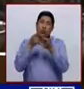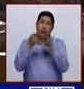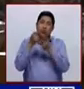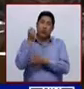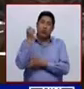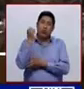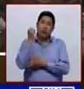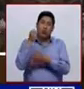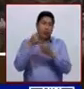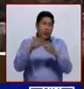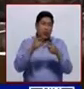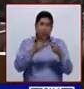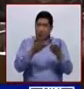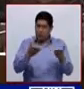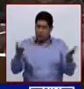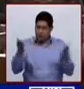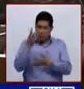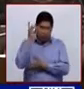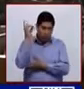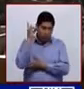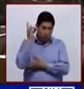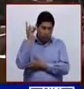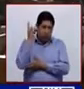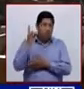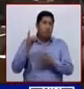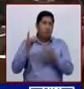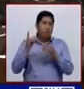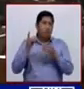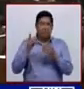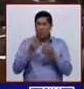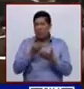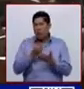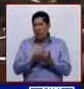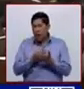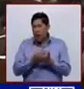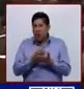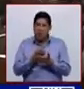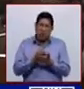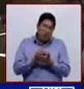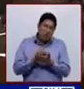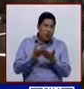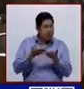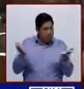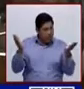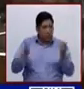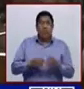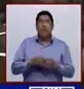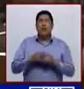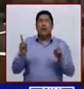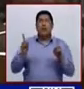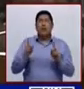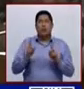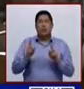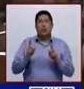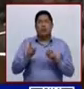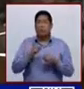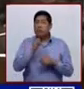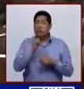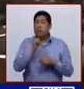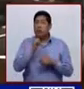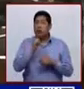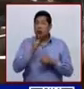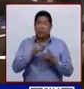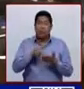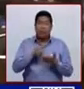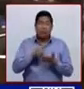Estado en nuestro país. Hay observaciones, por supuesto, hay apoyo también a este reglamento, pero lo que también tiene pendiente la